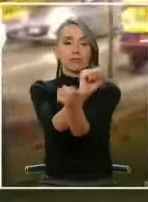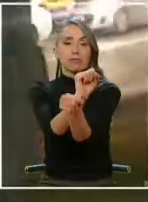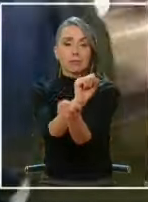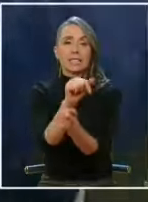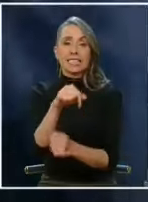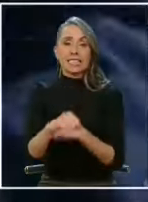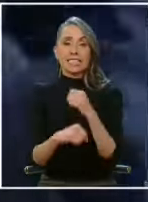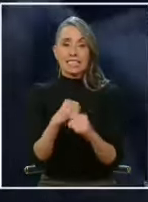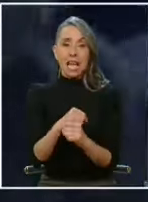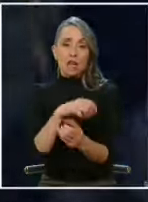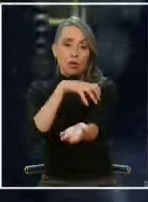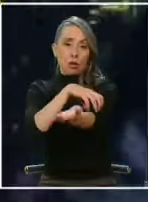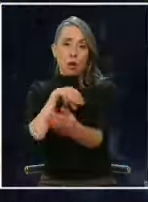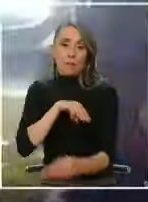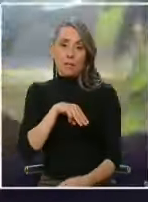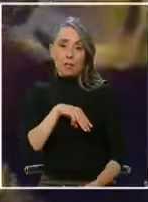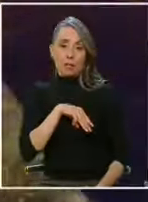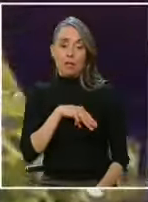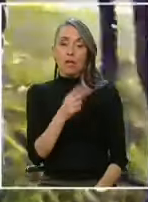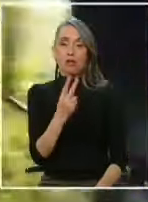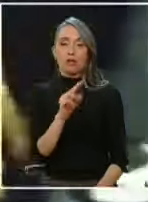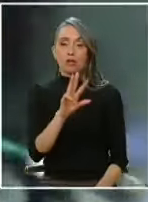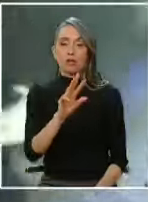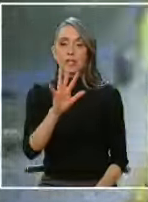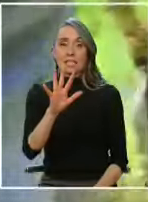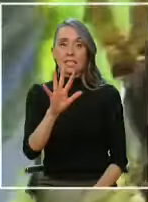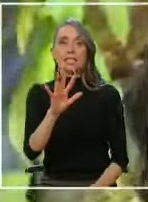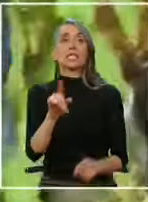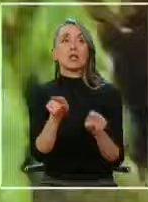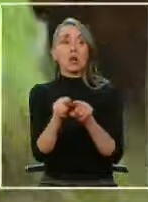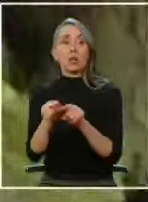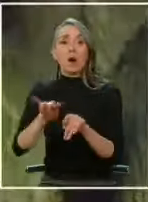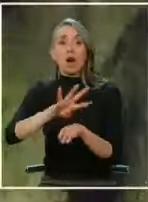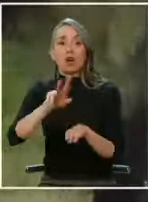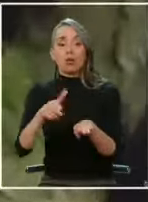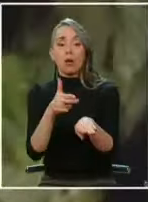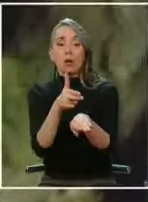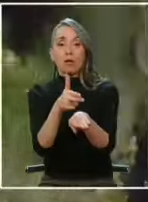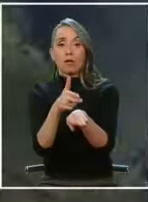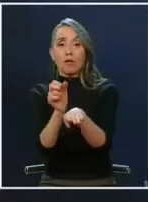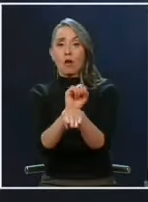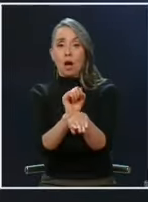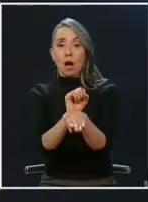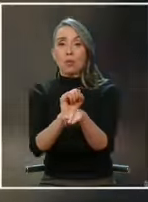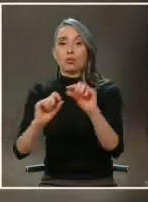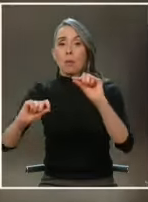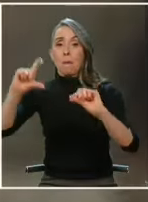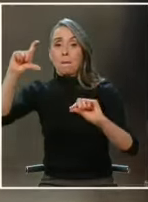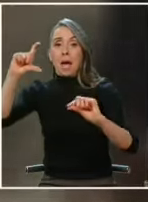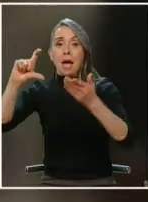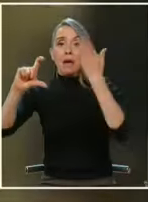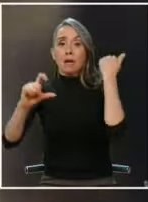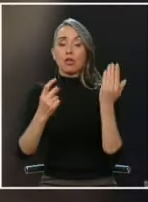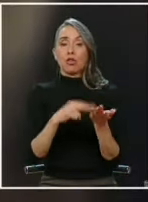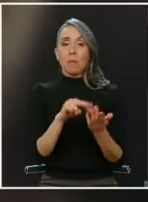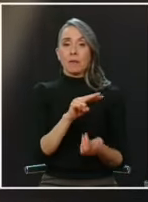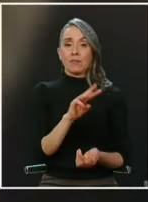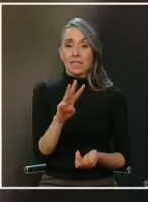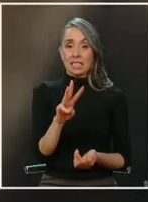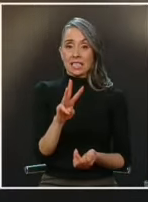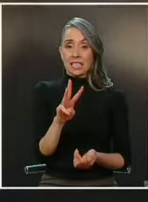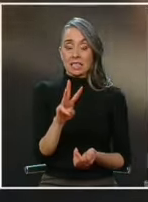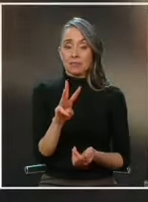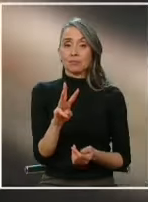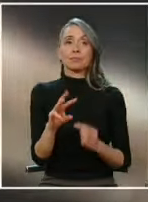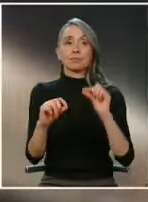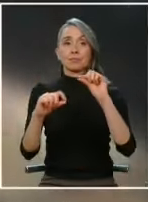en la región metropolitana hay 295 casos más de robos violentos de vehículos que en 2023 cifra que